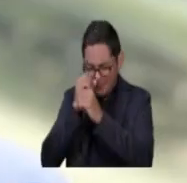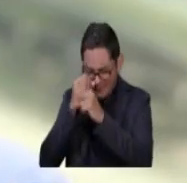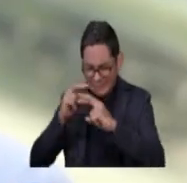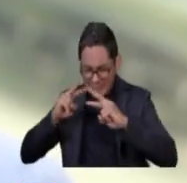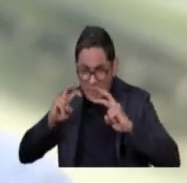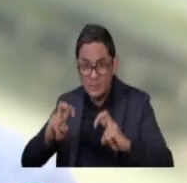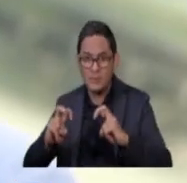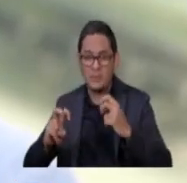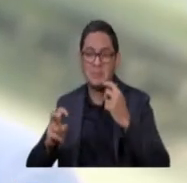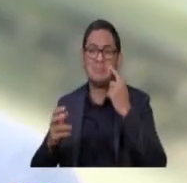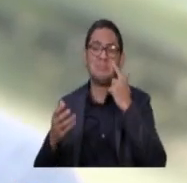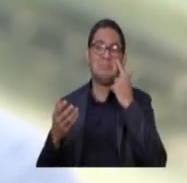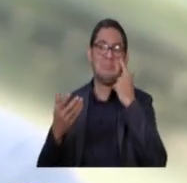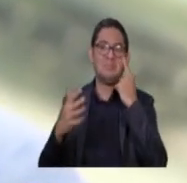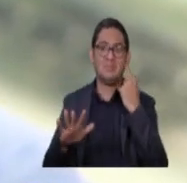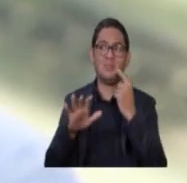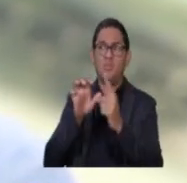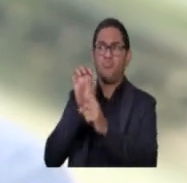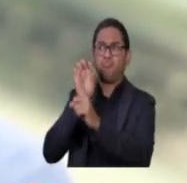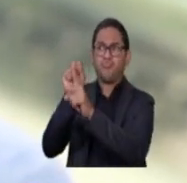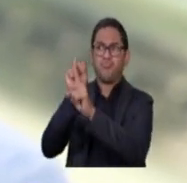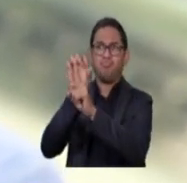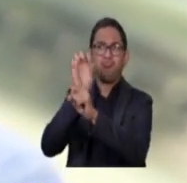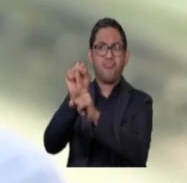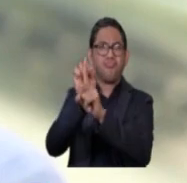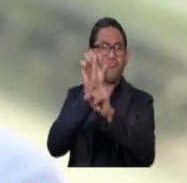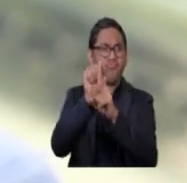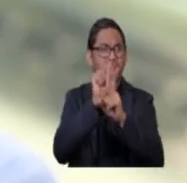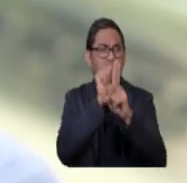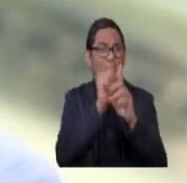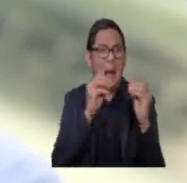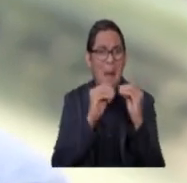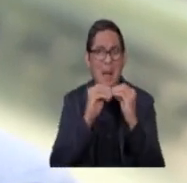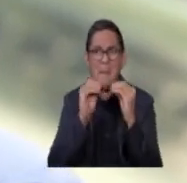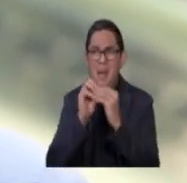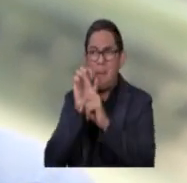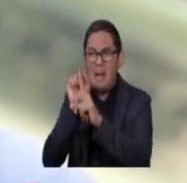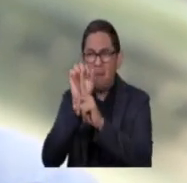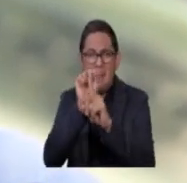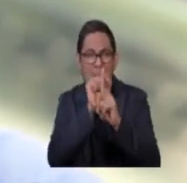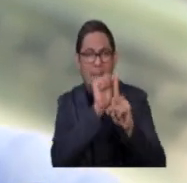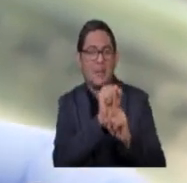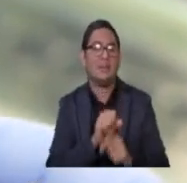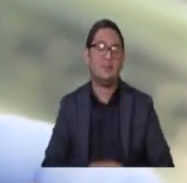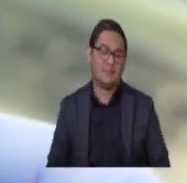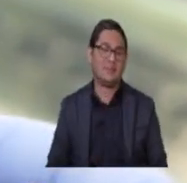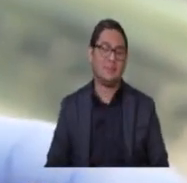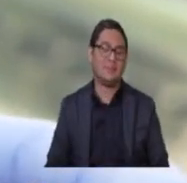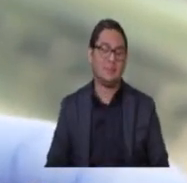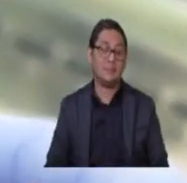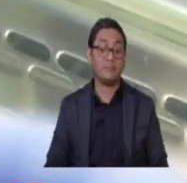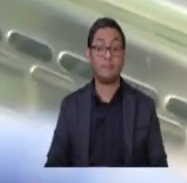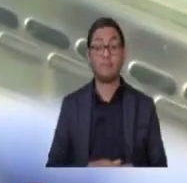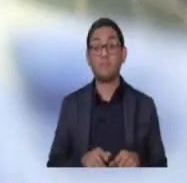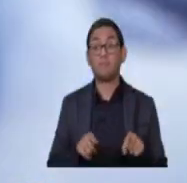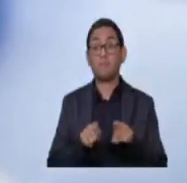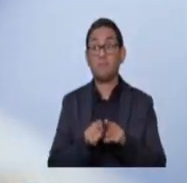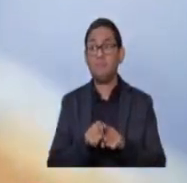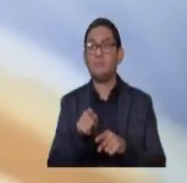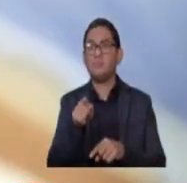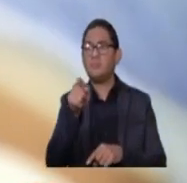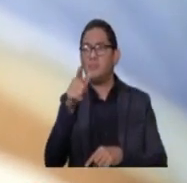permitido lograr captar más casos positivos al igual que sus contactos